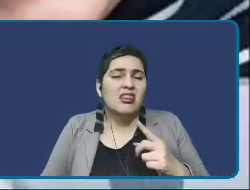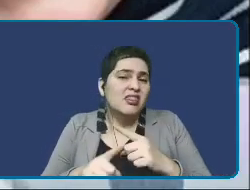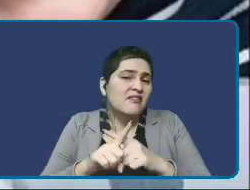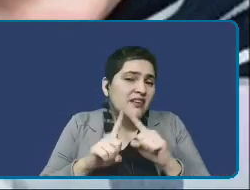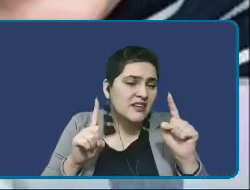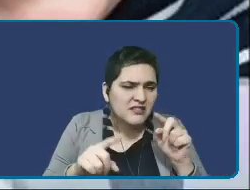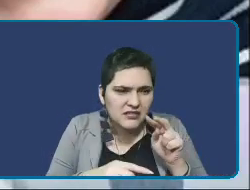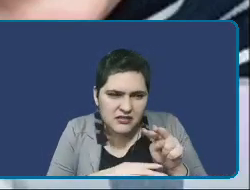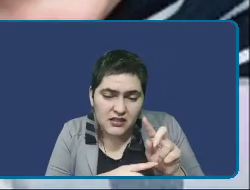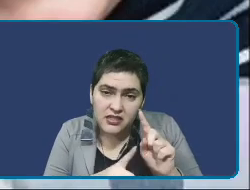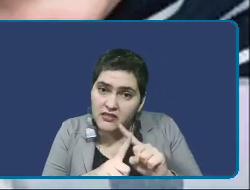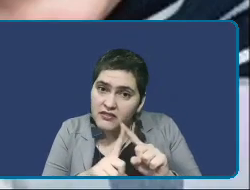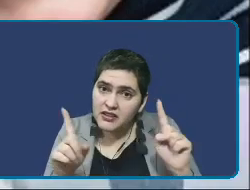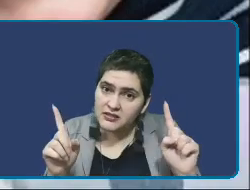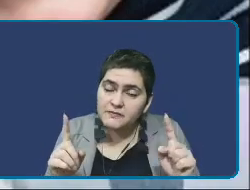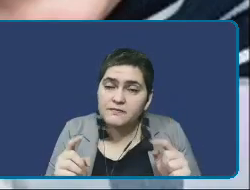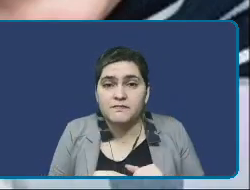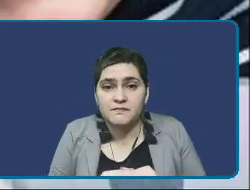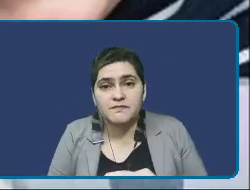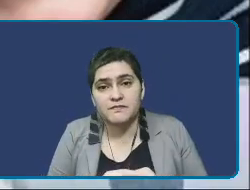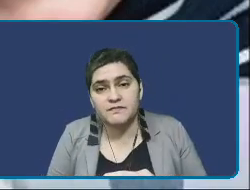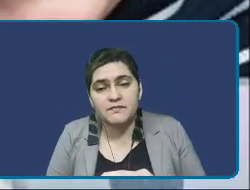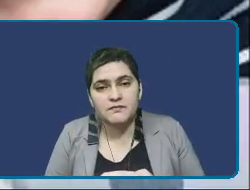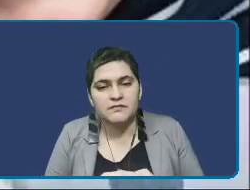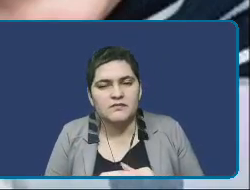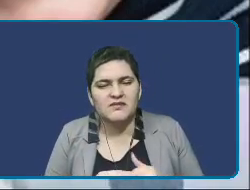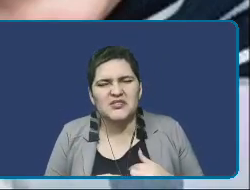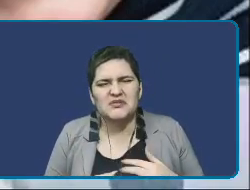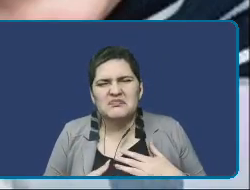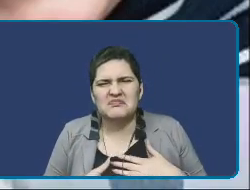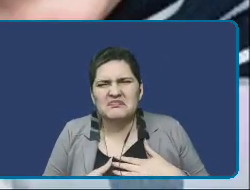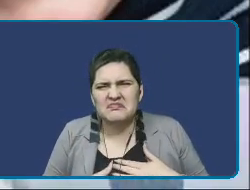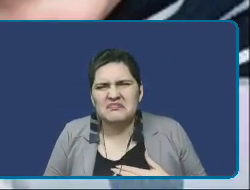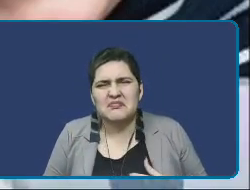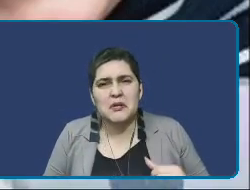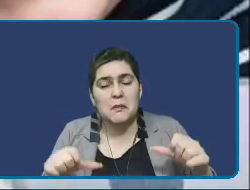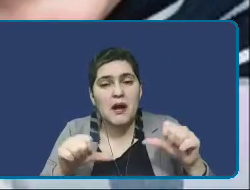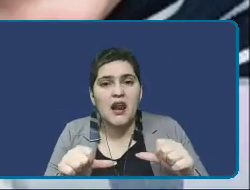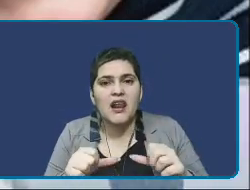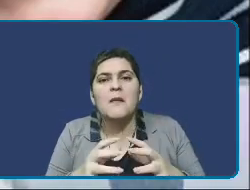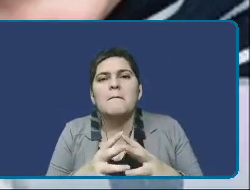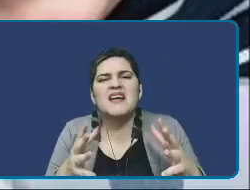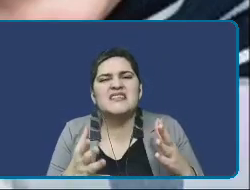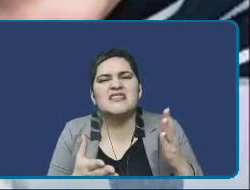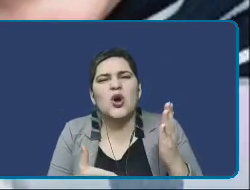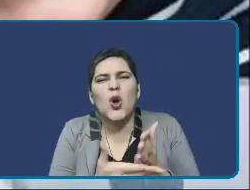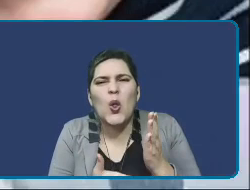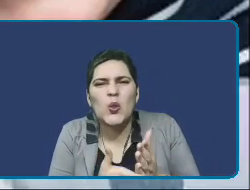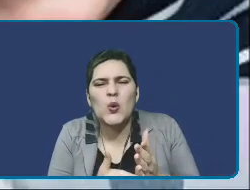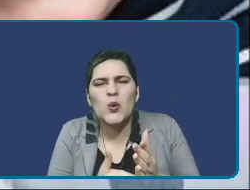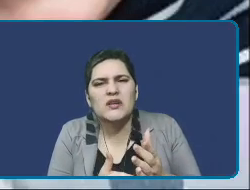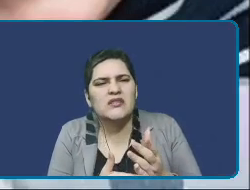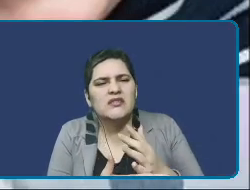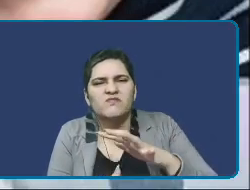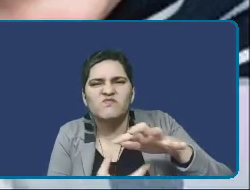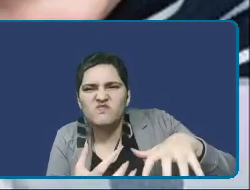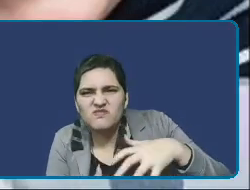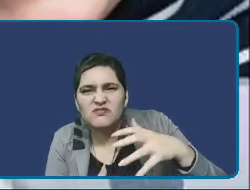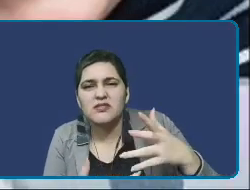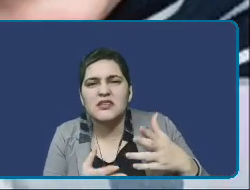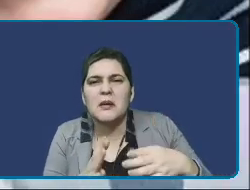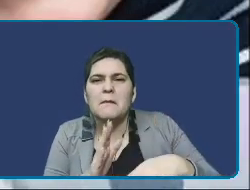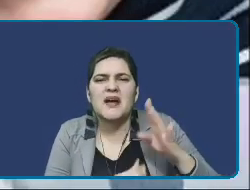Y cuando uno lo está pasando mal, aumentan entonces las alteraciones de conducta, pueden aumentar los síntomas de